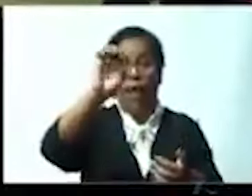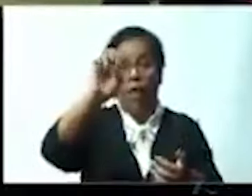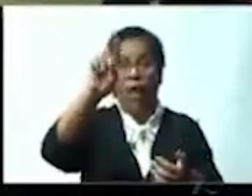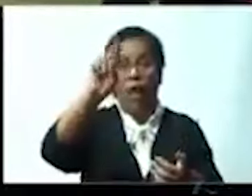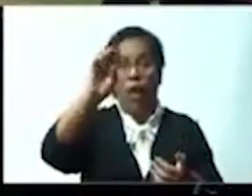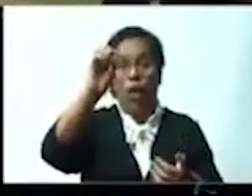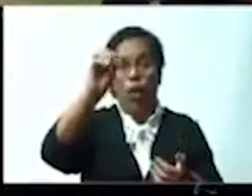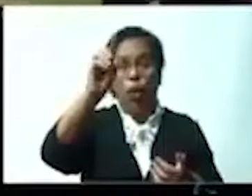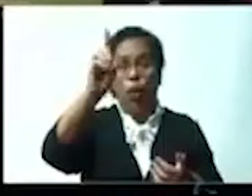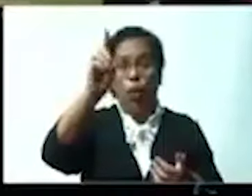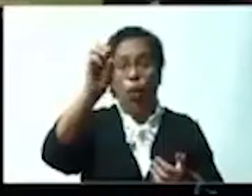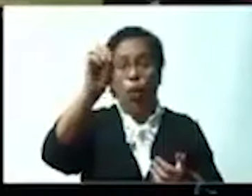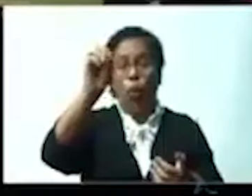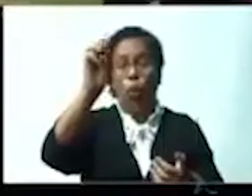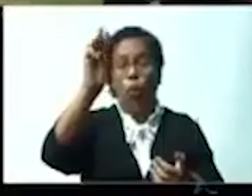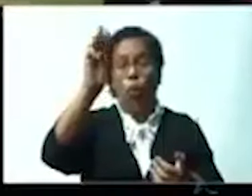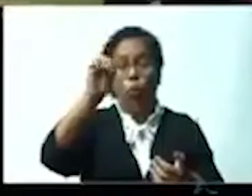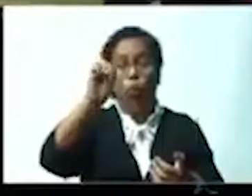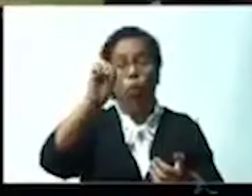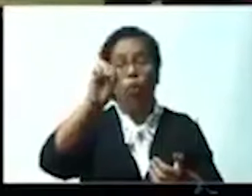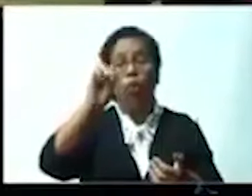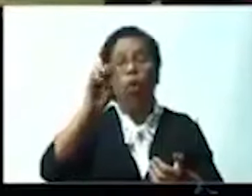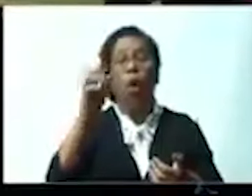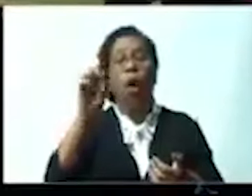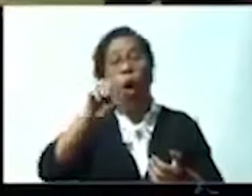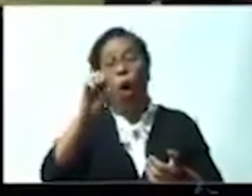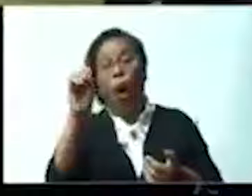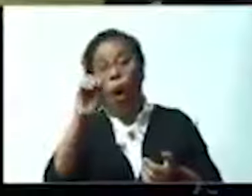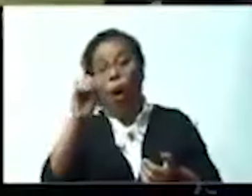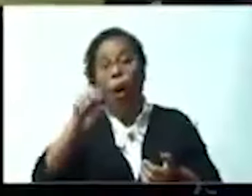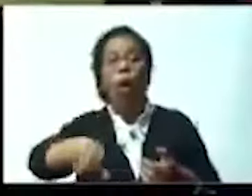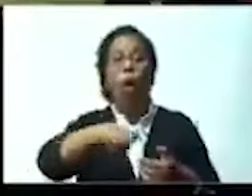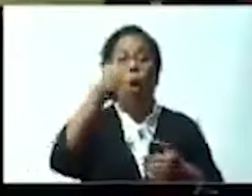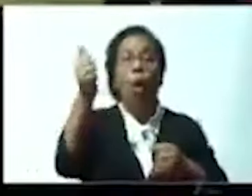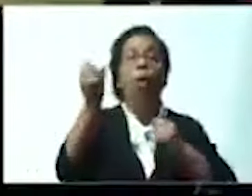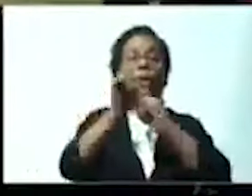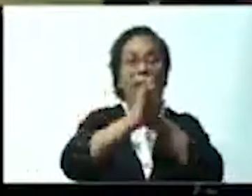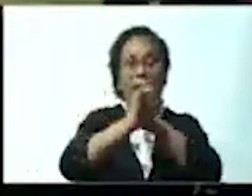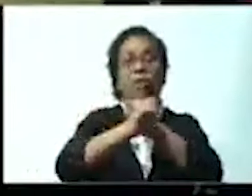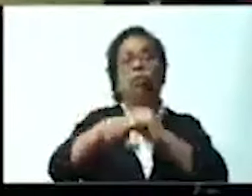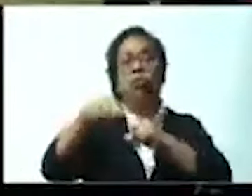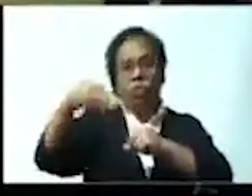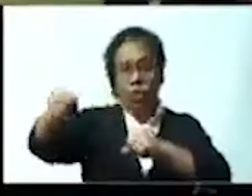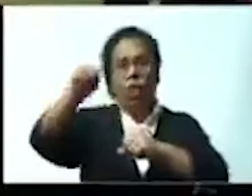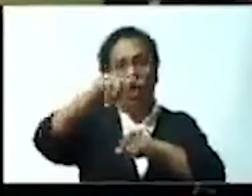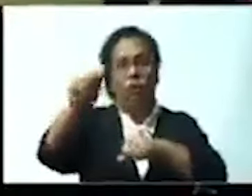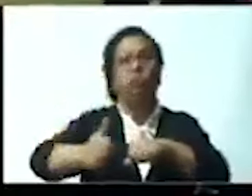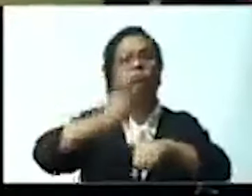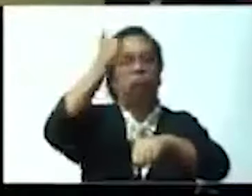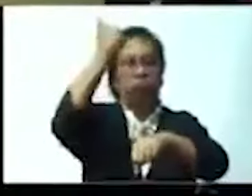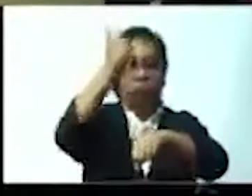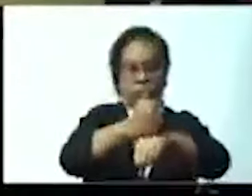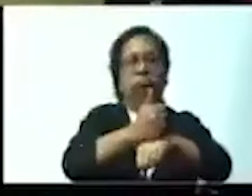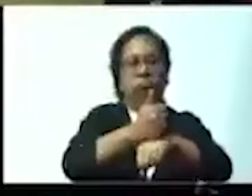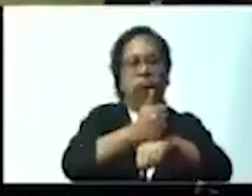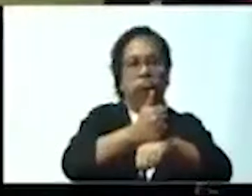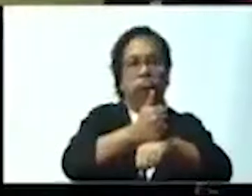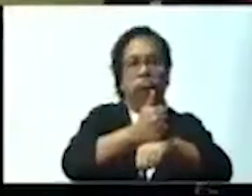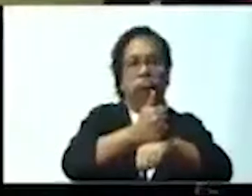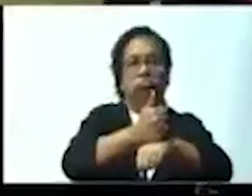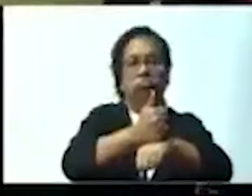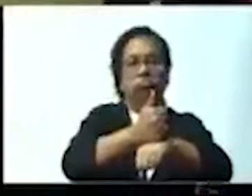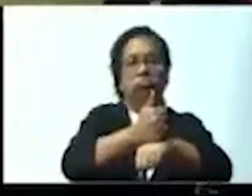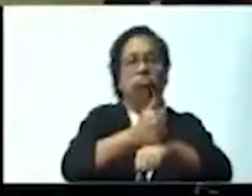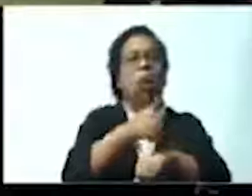designadas por ellas, incluyendo la transferencia registrada por líneas aéreas, arrendatarios, usuarios, subconcesionarios y otra